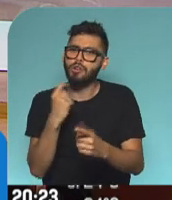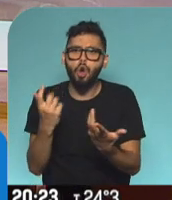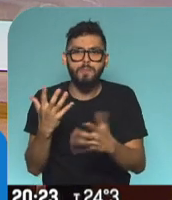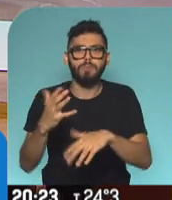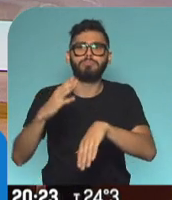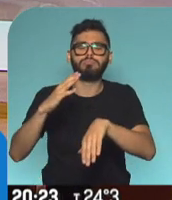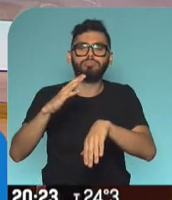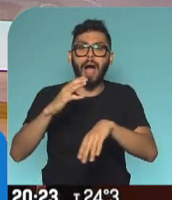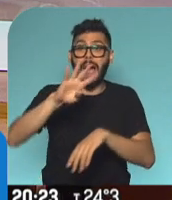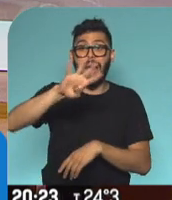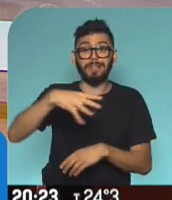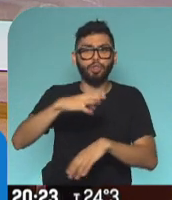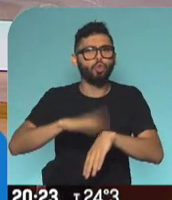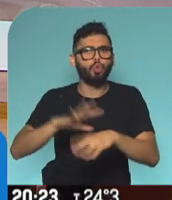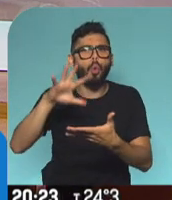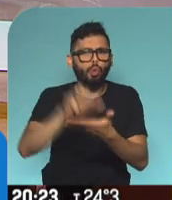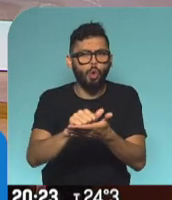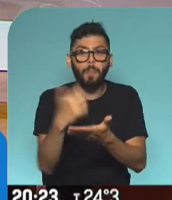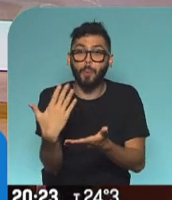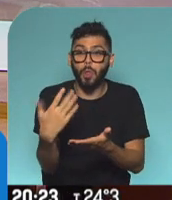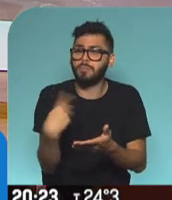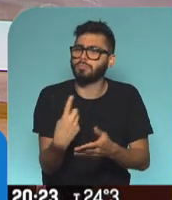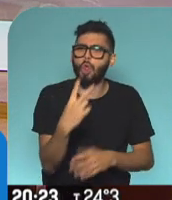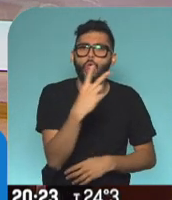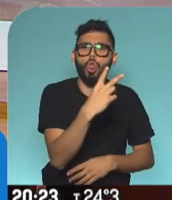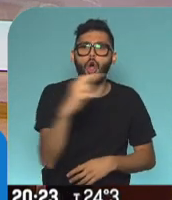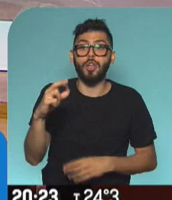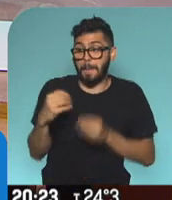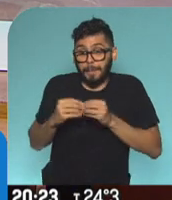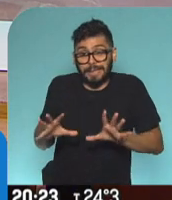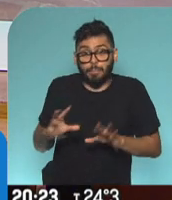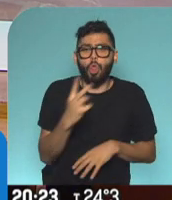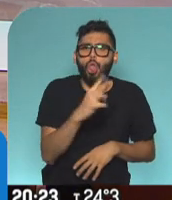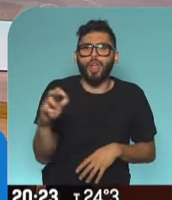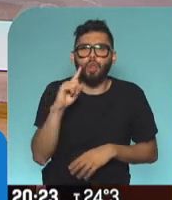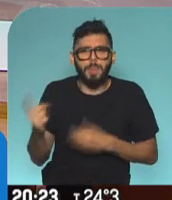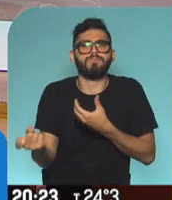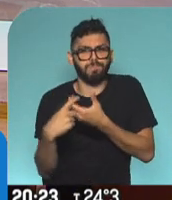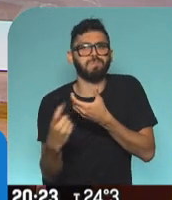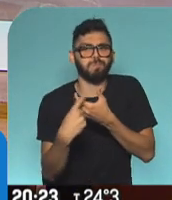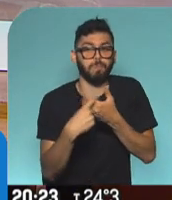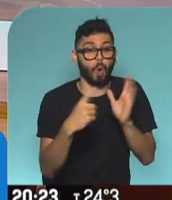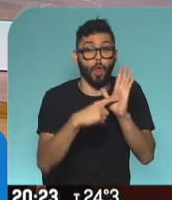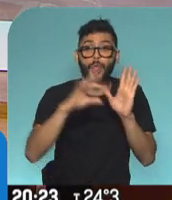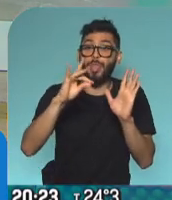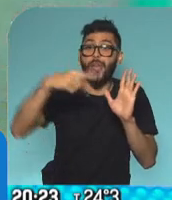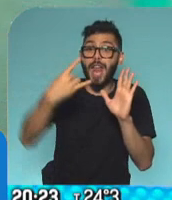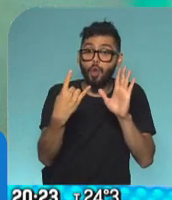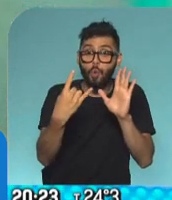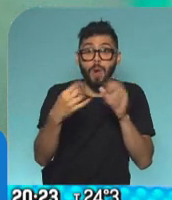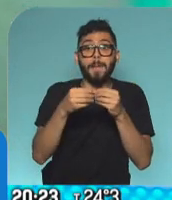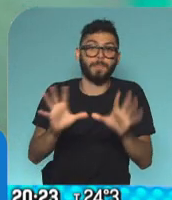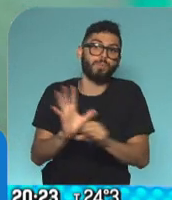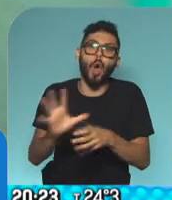lance ya vamos incorporando 200.000 chicos desde que arrancamos este desde que se firmó el dvd que arrancamos esta política de